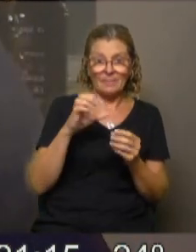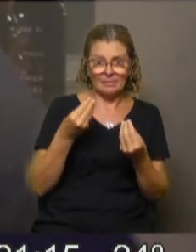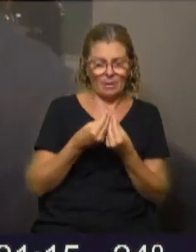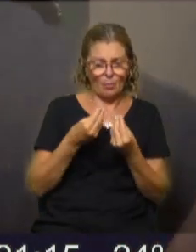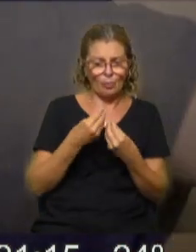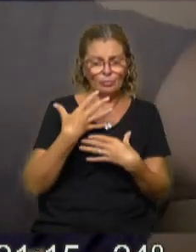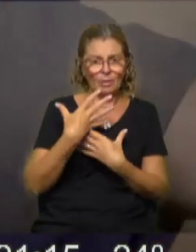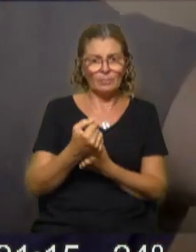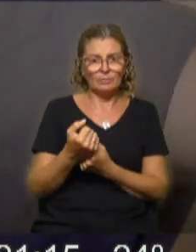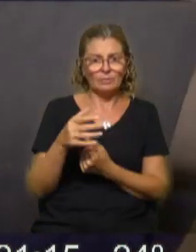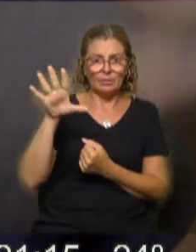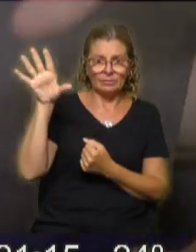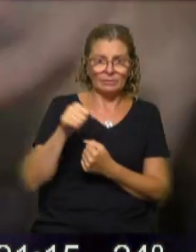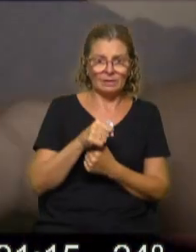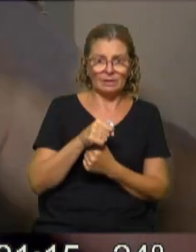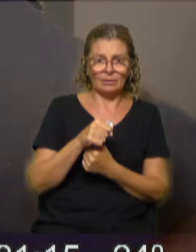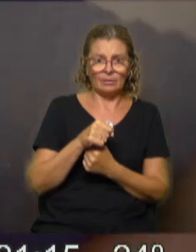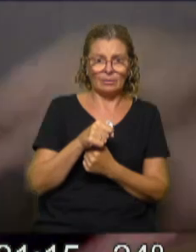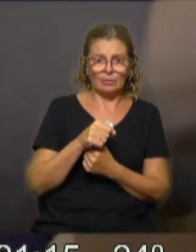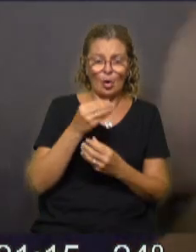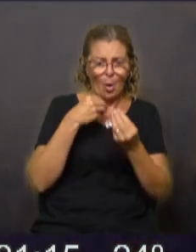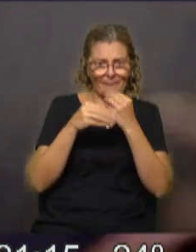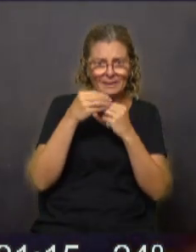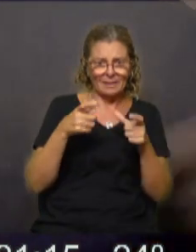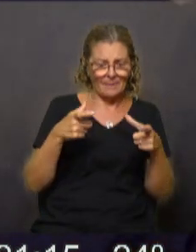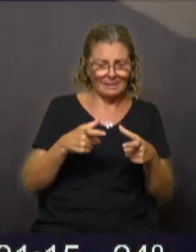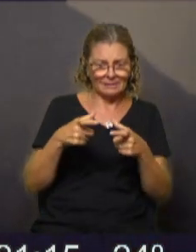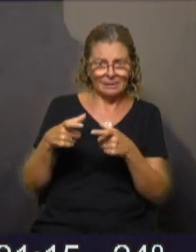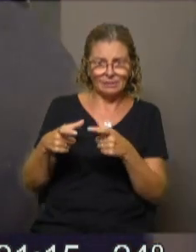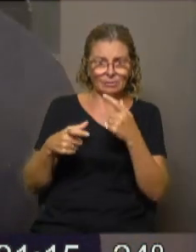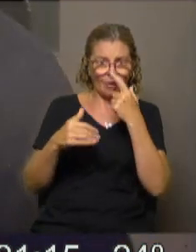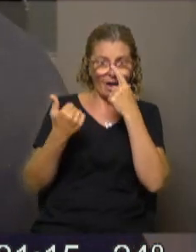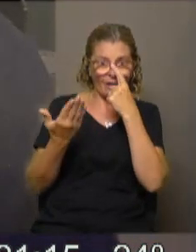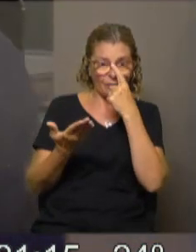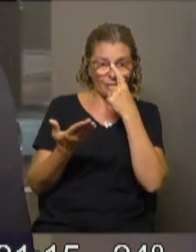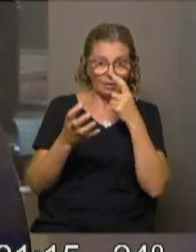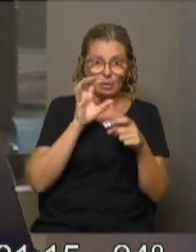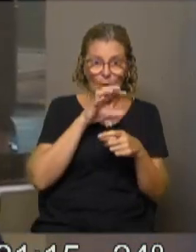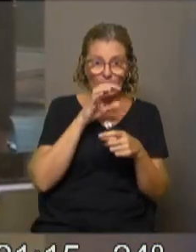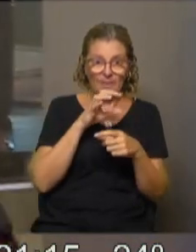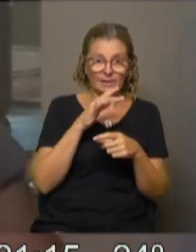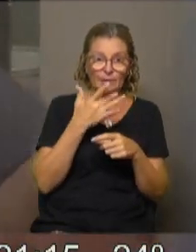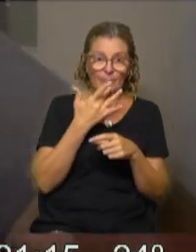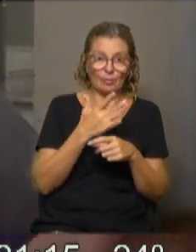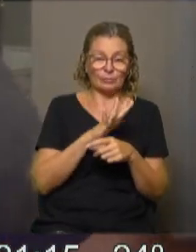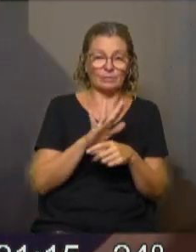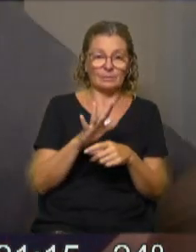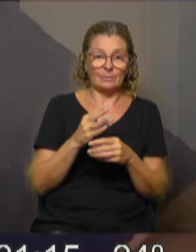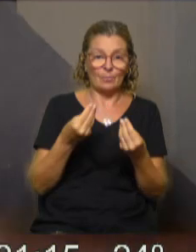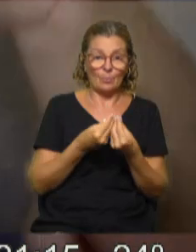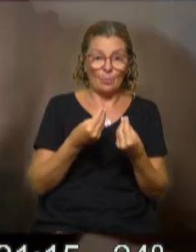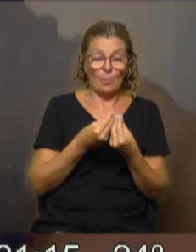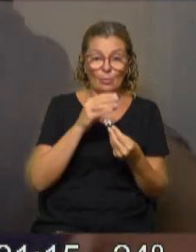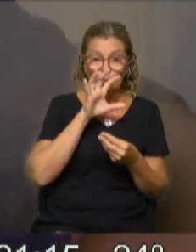apoyaron, trajeron ración, platitos ahí para poner afuera, y los perros copados, imagínate, era lleno de